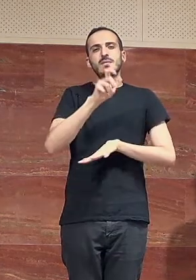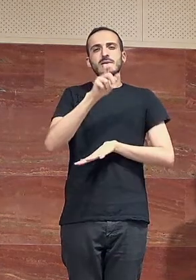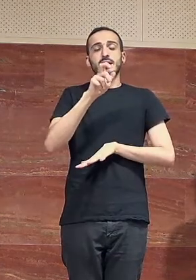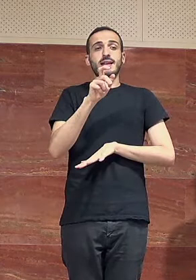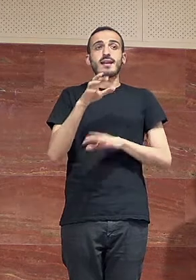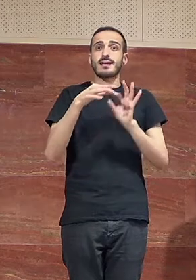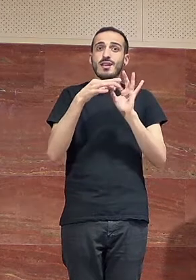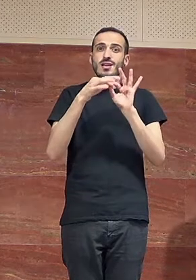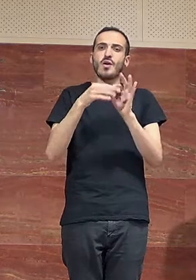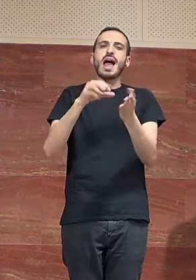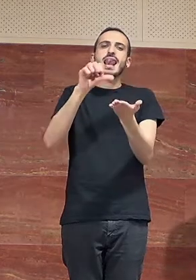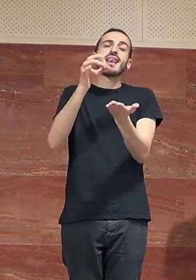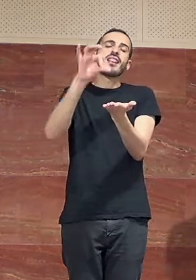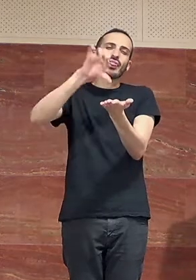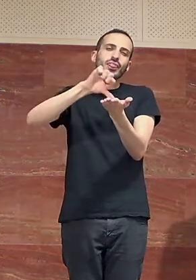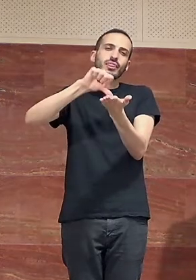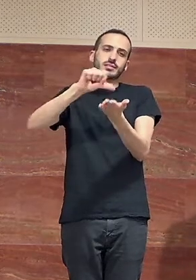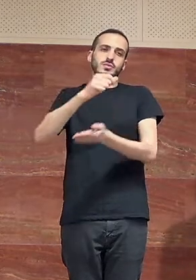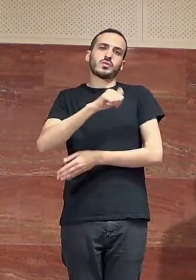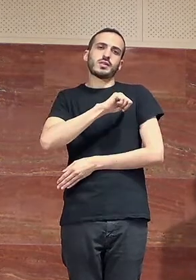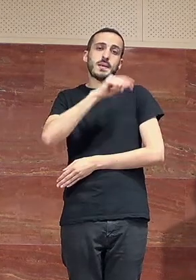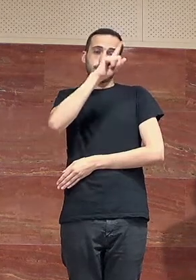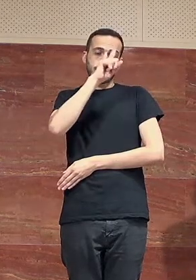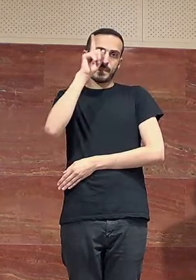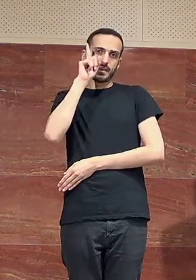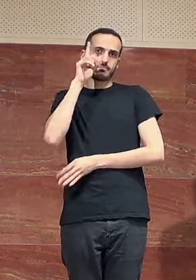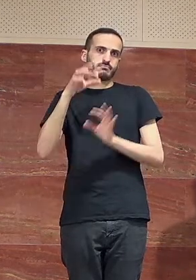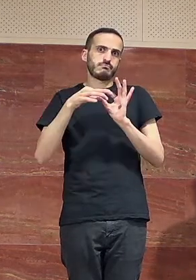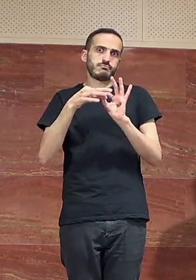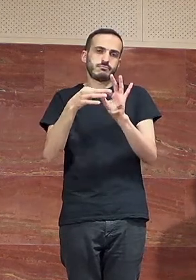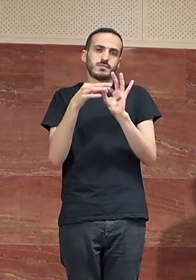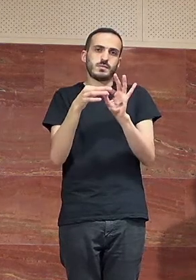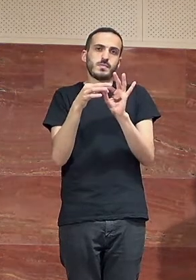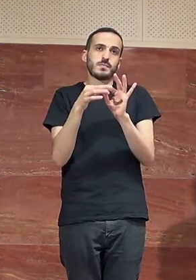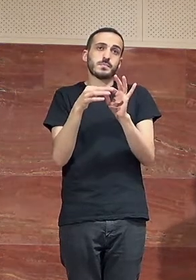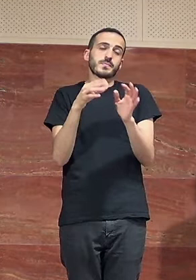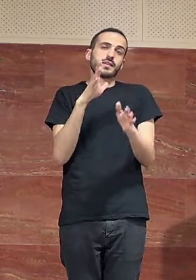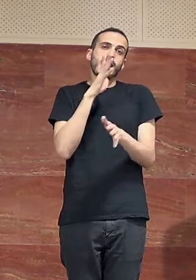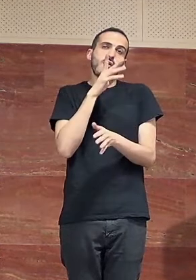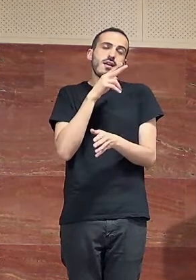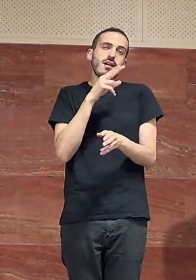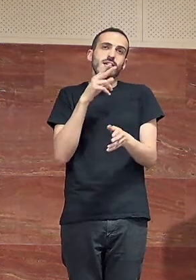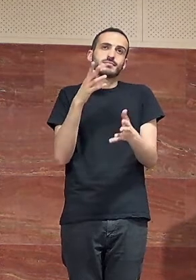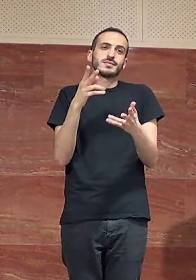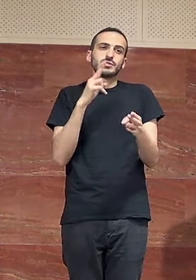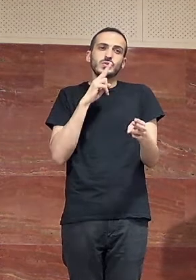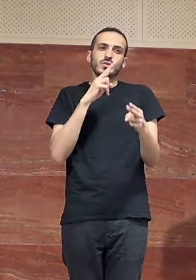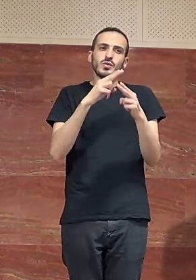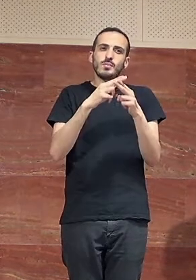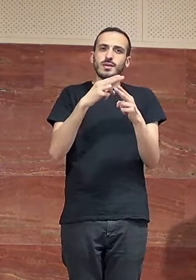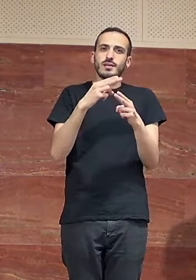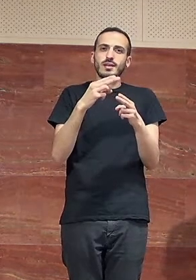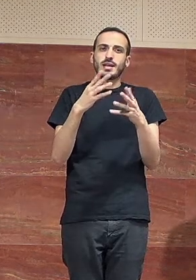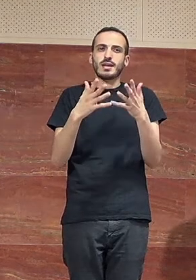Madrid, definido por el espacio dentro de las rondas, de la primera ronda, lo que ahora se llama la M10. Bueno, pues en ese